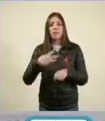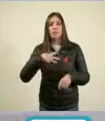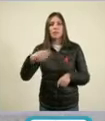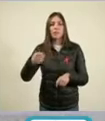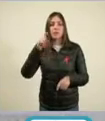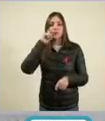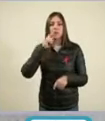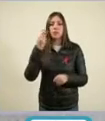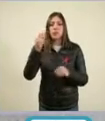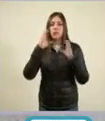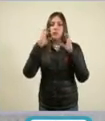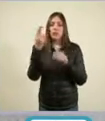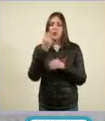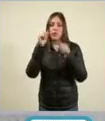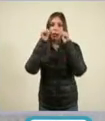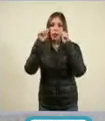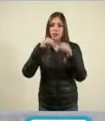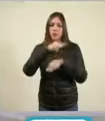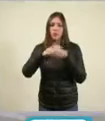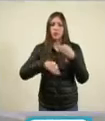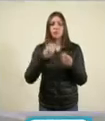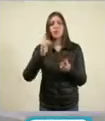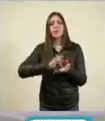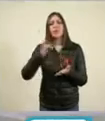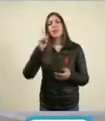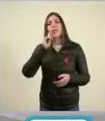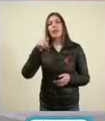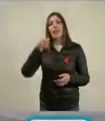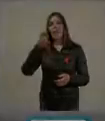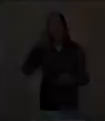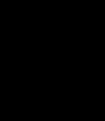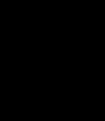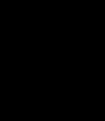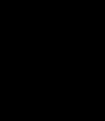sexual. Así que mucho ojo y pongamos atención. Karen, gracias. Un placer, chicas. Gracias, Nos vemos Karen. a la próxima.